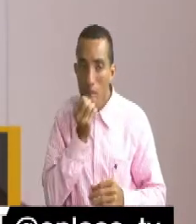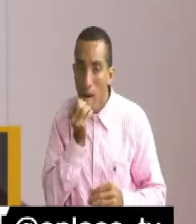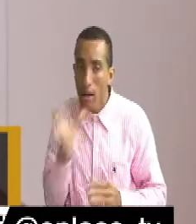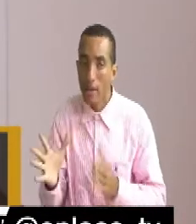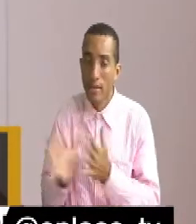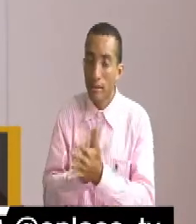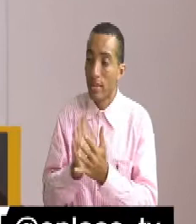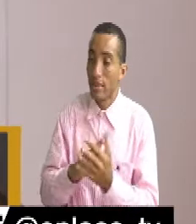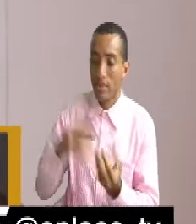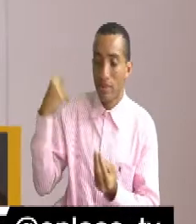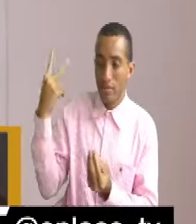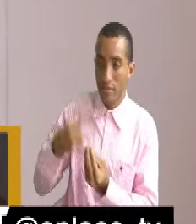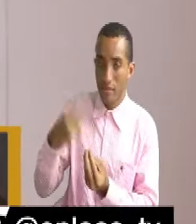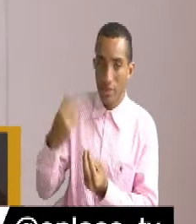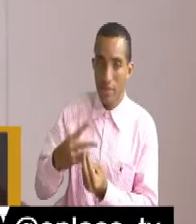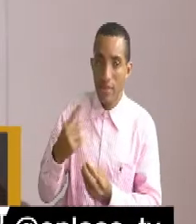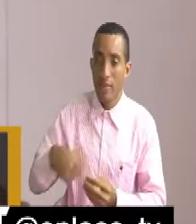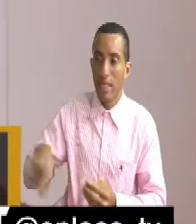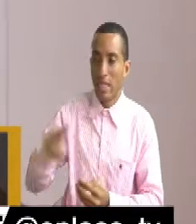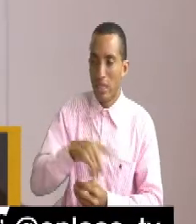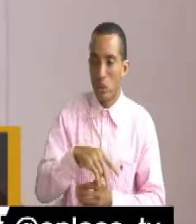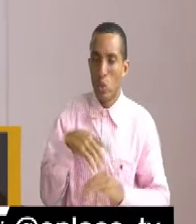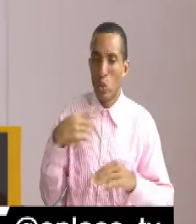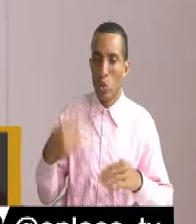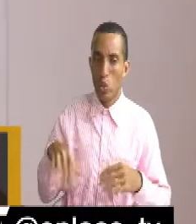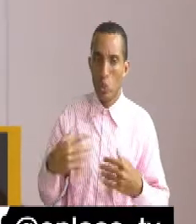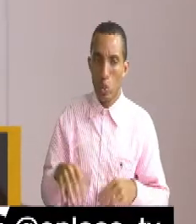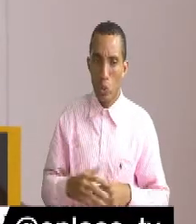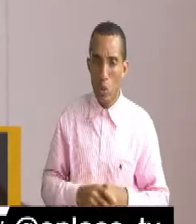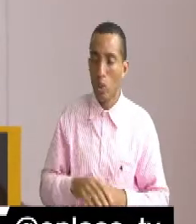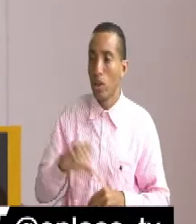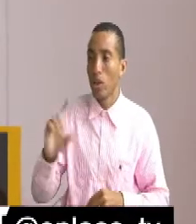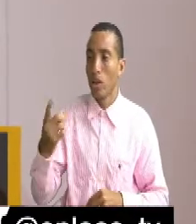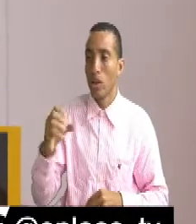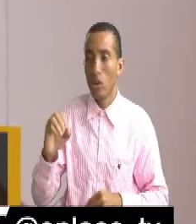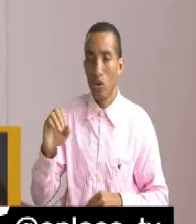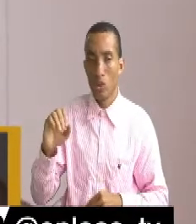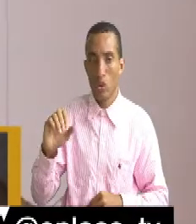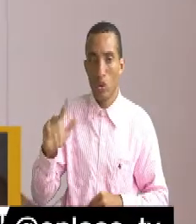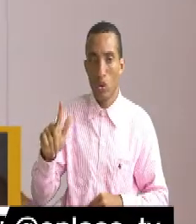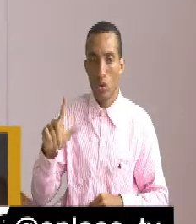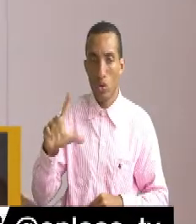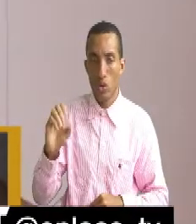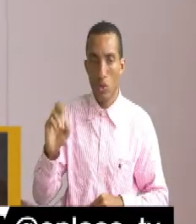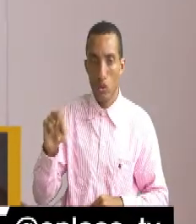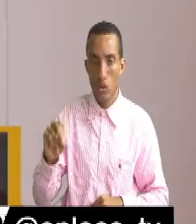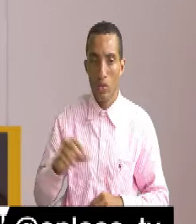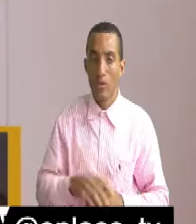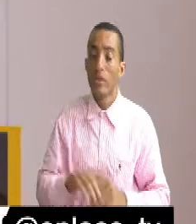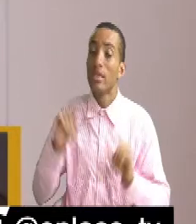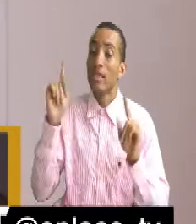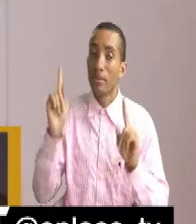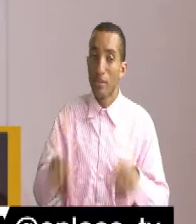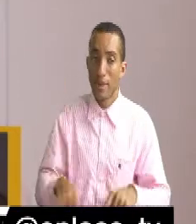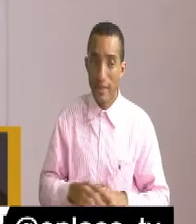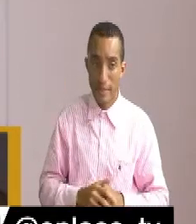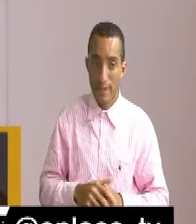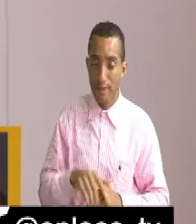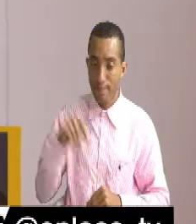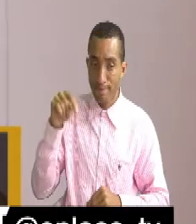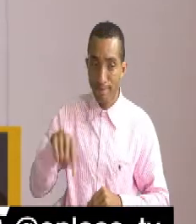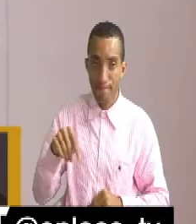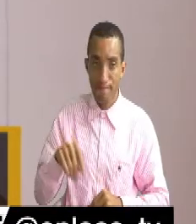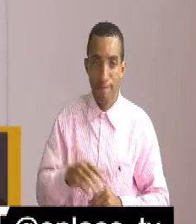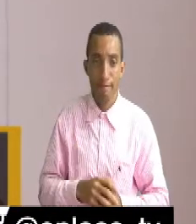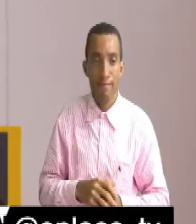bandas criminales, de BACRINES y del Plan del Golfo en nuestro territorio, que no dejan realmente ejercer